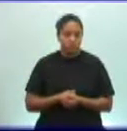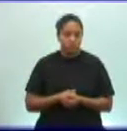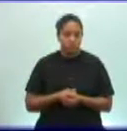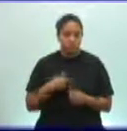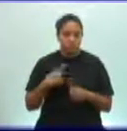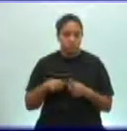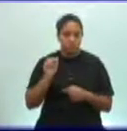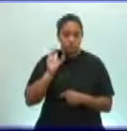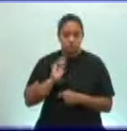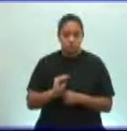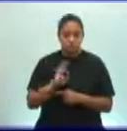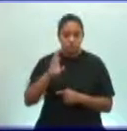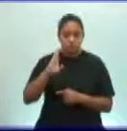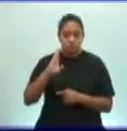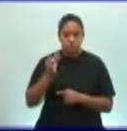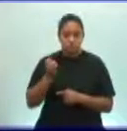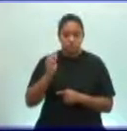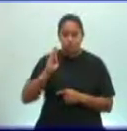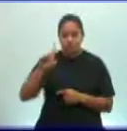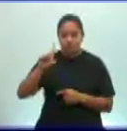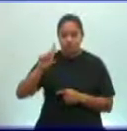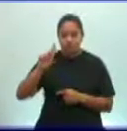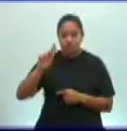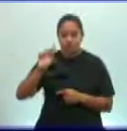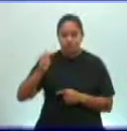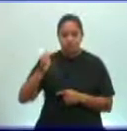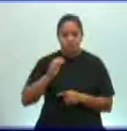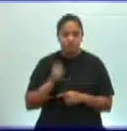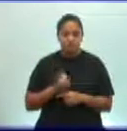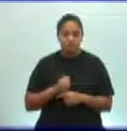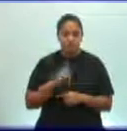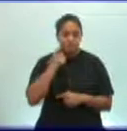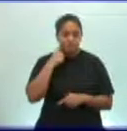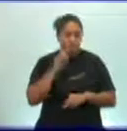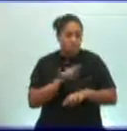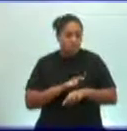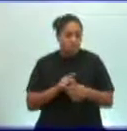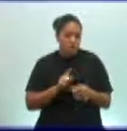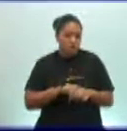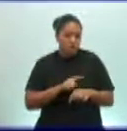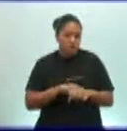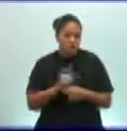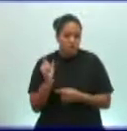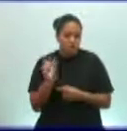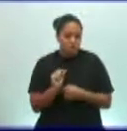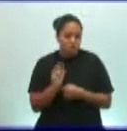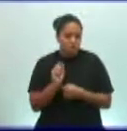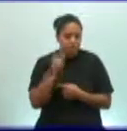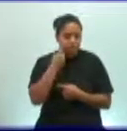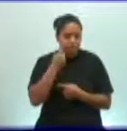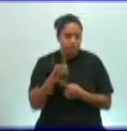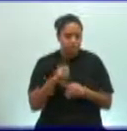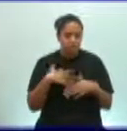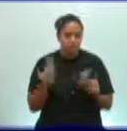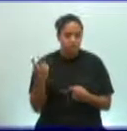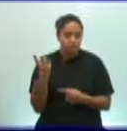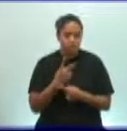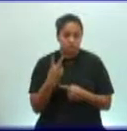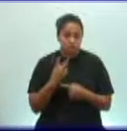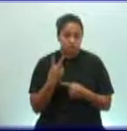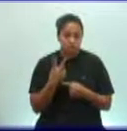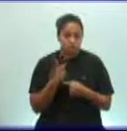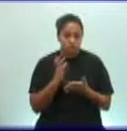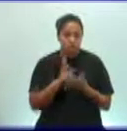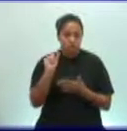para que debatan en casa si el texto leído es una fábula o una anécdota, para ver quién de estos dos estudiantes de